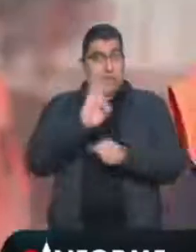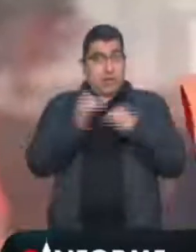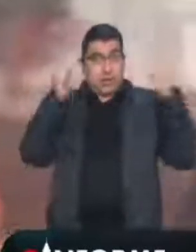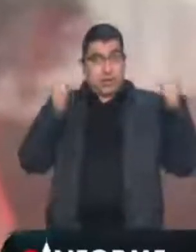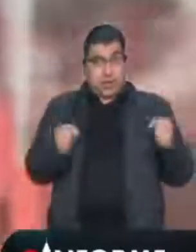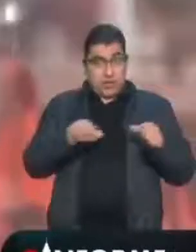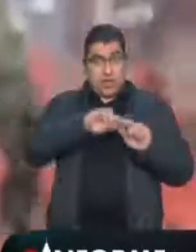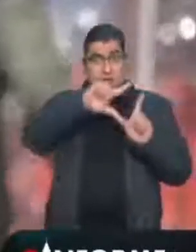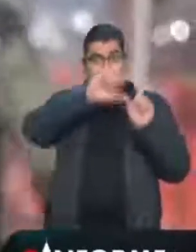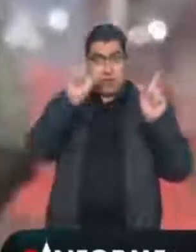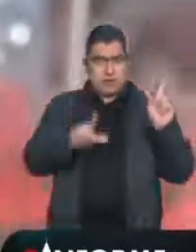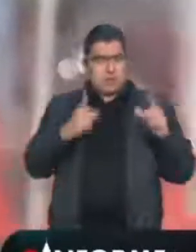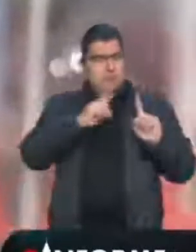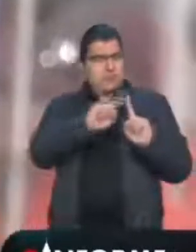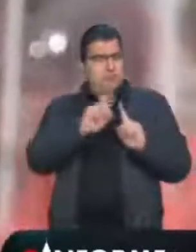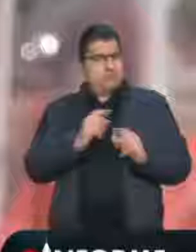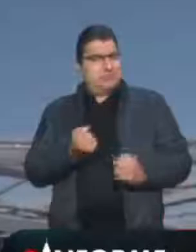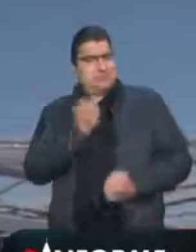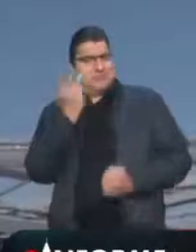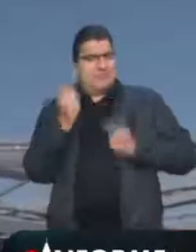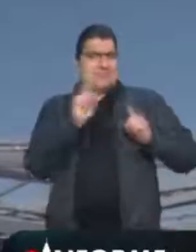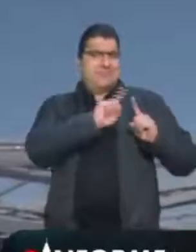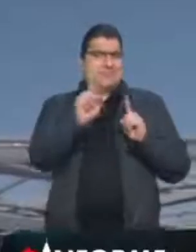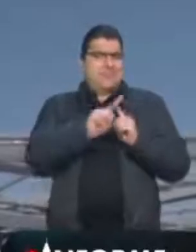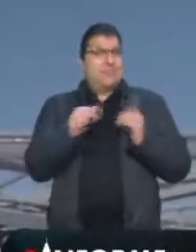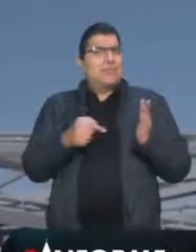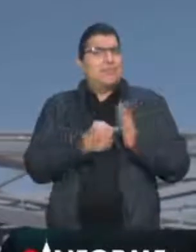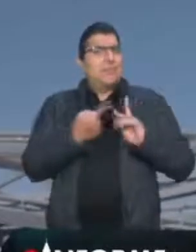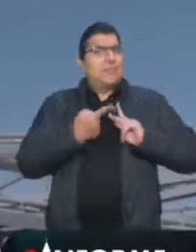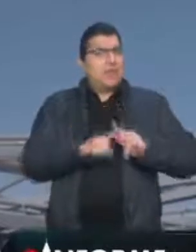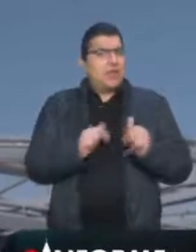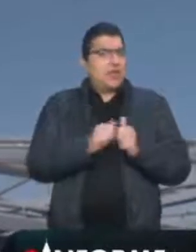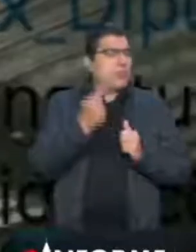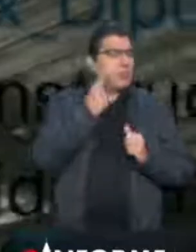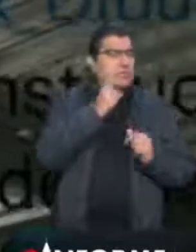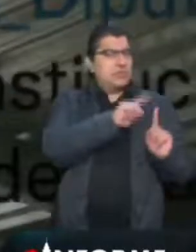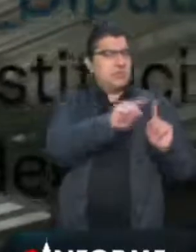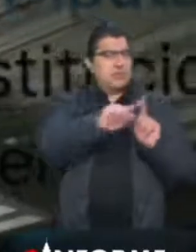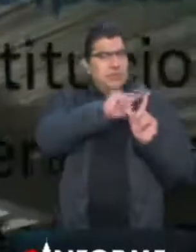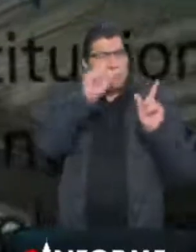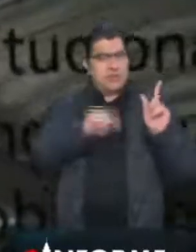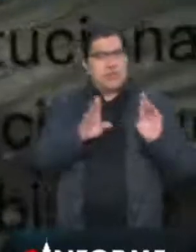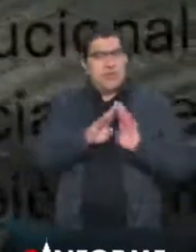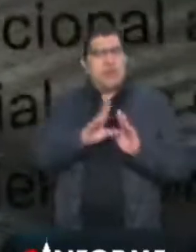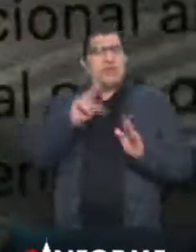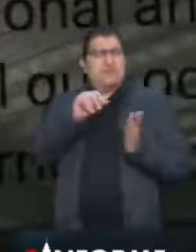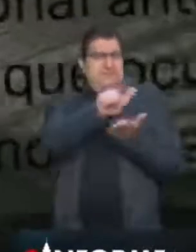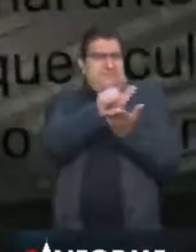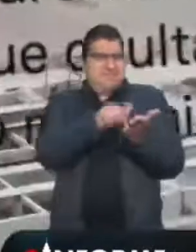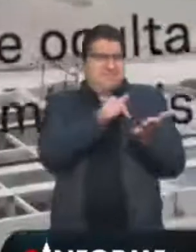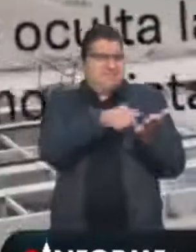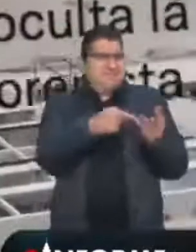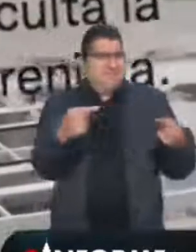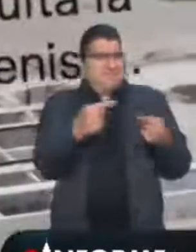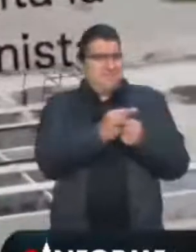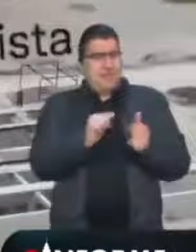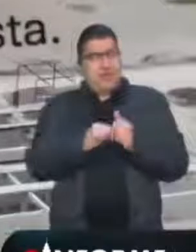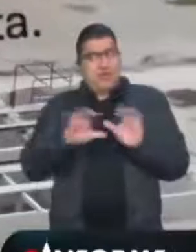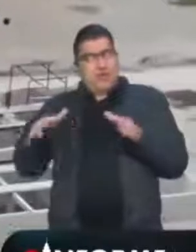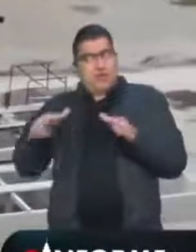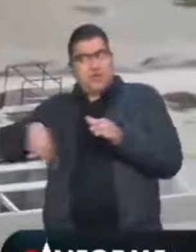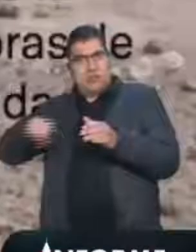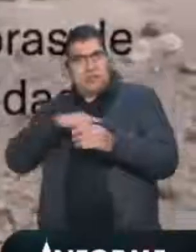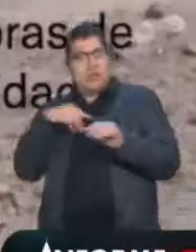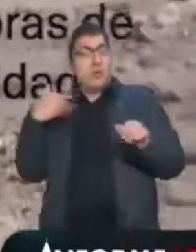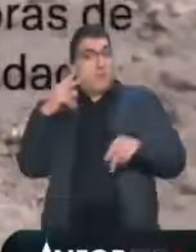nacional, múltiples reacciones aparecieron principalmente en el entorno político nacional, desde la acción de inconstitucionalidad que interpondrán la coalición opositora